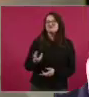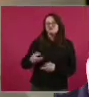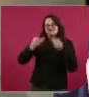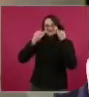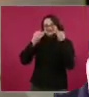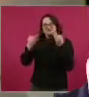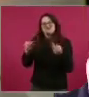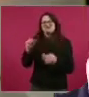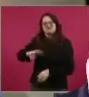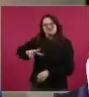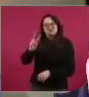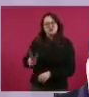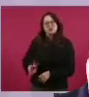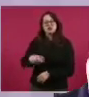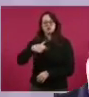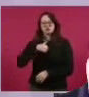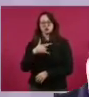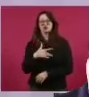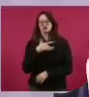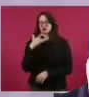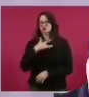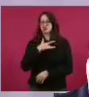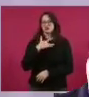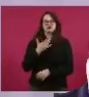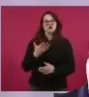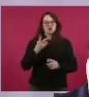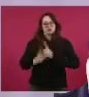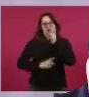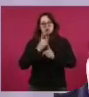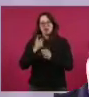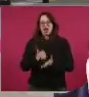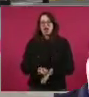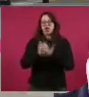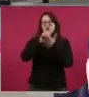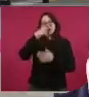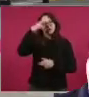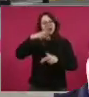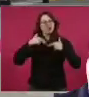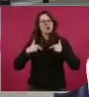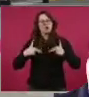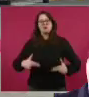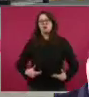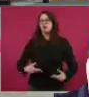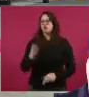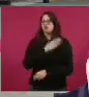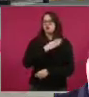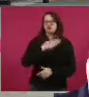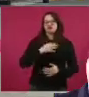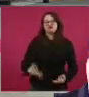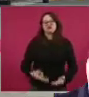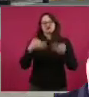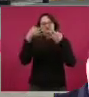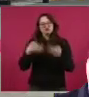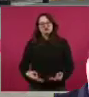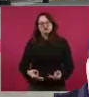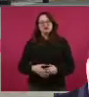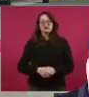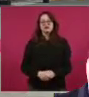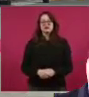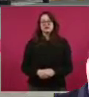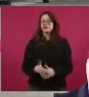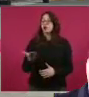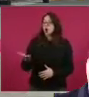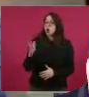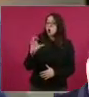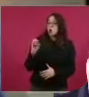como usted, estoy convencido que el deporte crea buenos seres humanos, mexicanos de bien. Quiero agradecer también a la directora de la